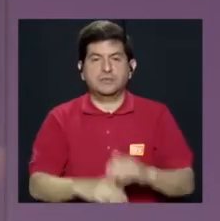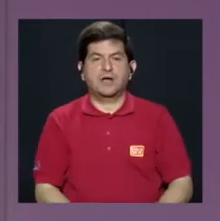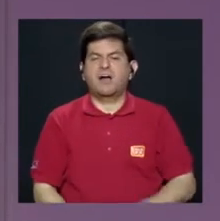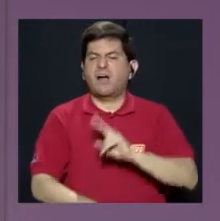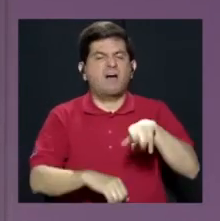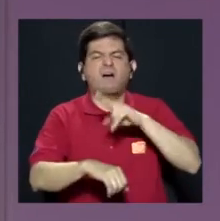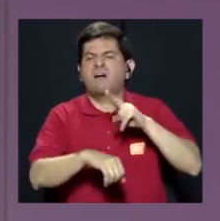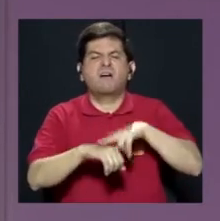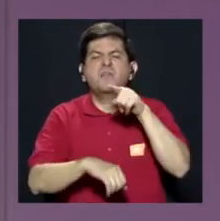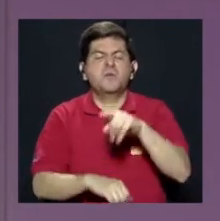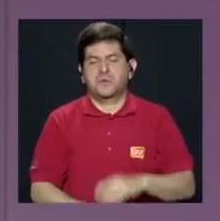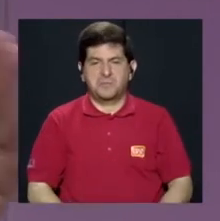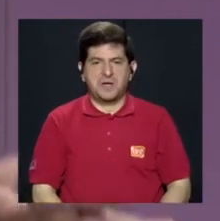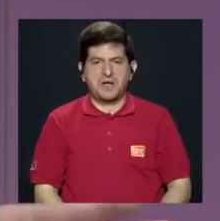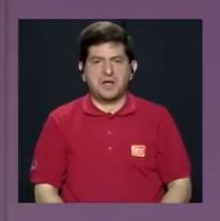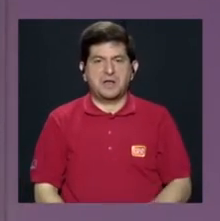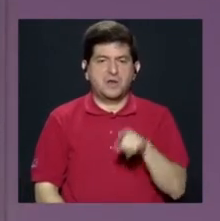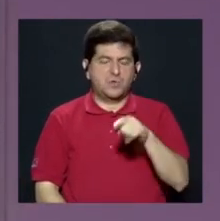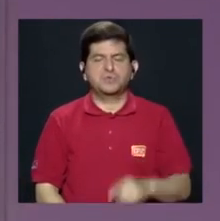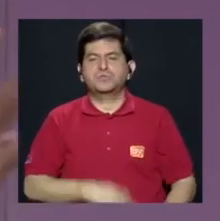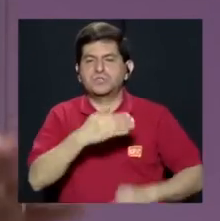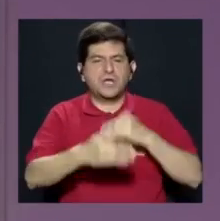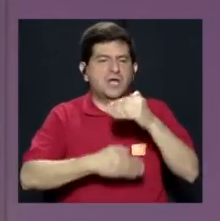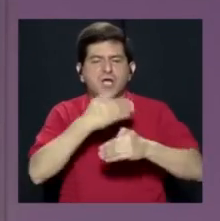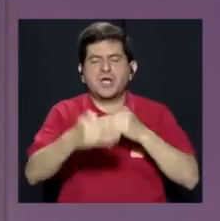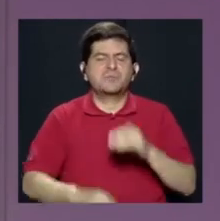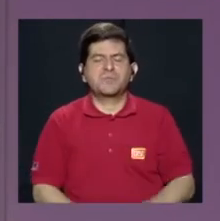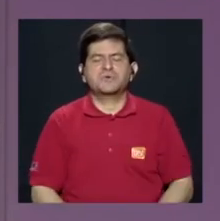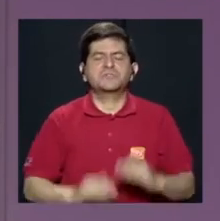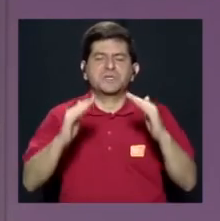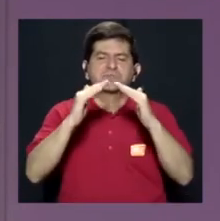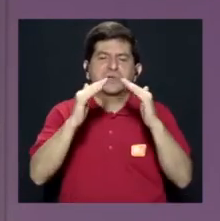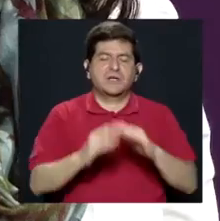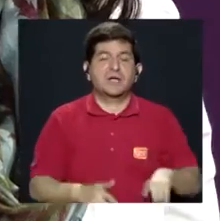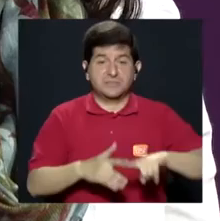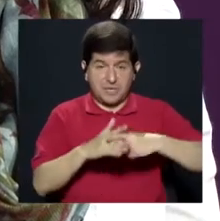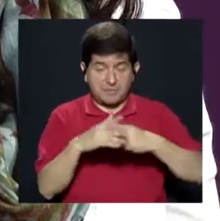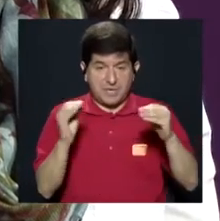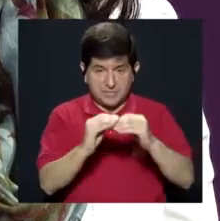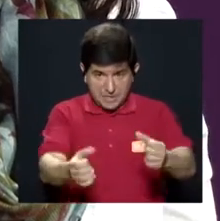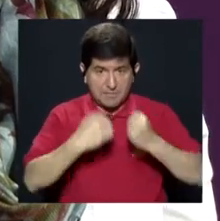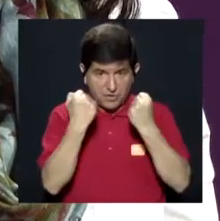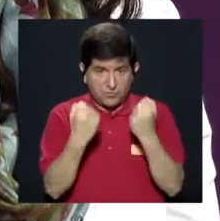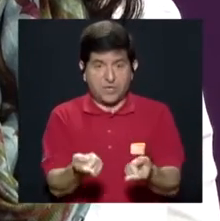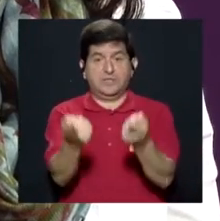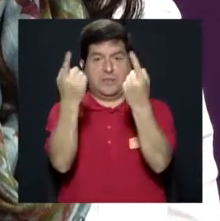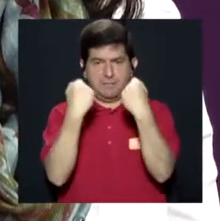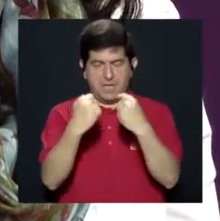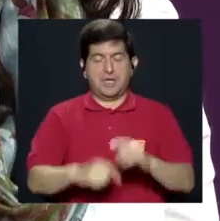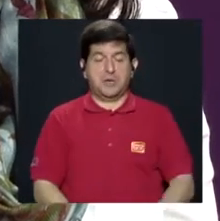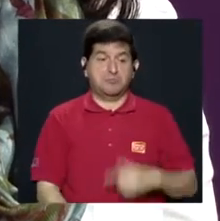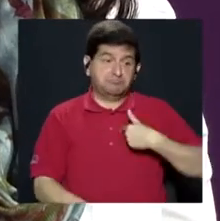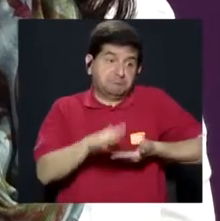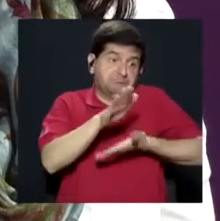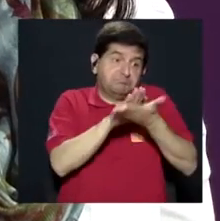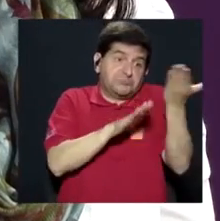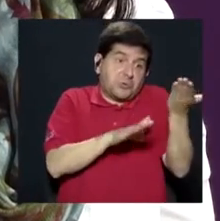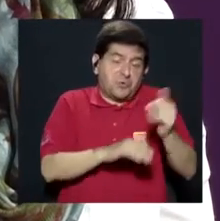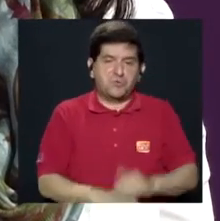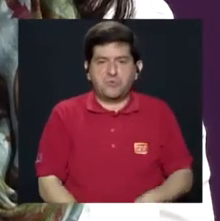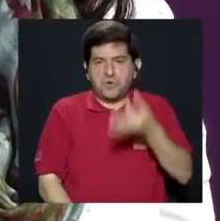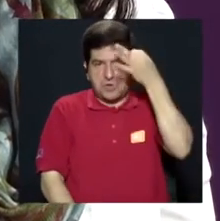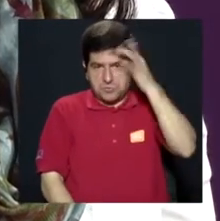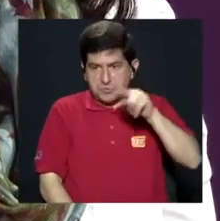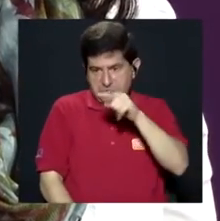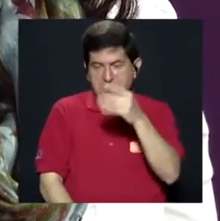es normal, mamita, eso es que usted está en anidamiento, váyase para su casa, si empieza a sangrar más fuerte, se devuelve. Yo me fui porque dice, se supone que ellos